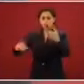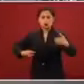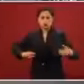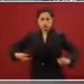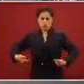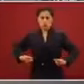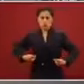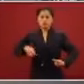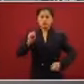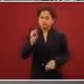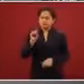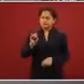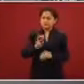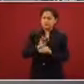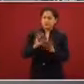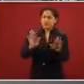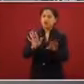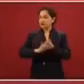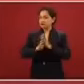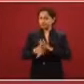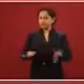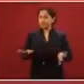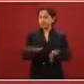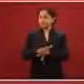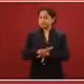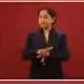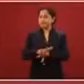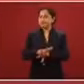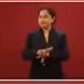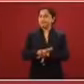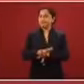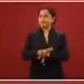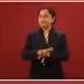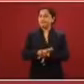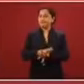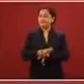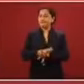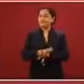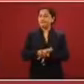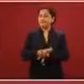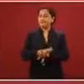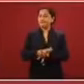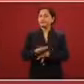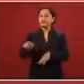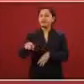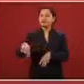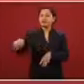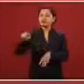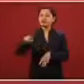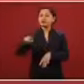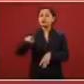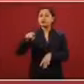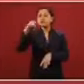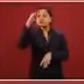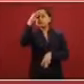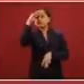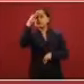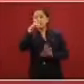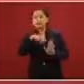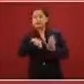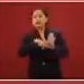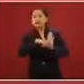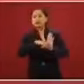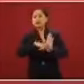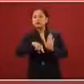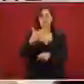es lo mismo de antes, no apuesten a que le vaya mal al país, a que le